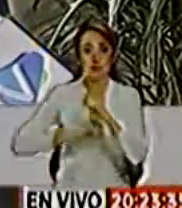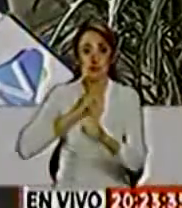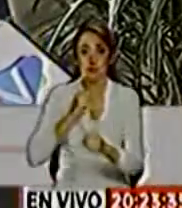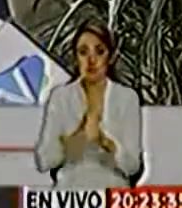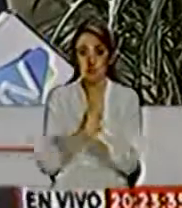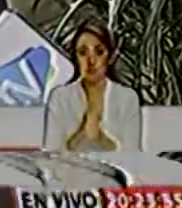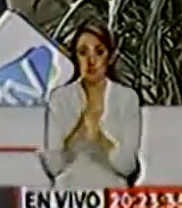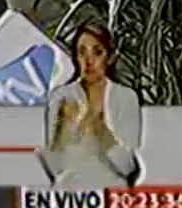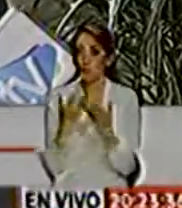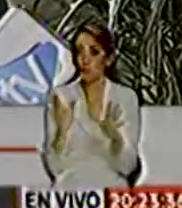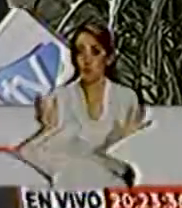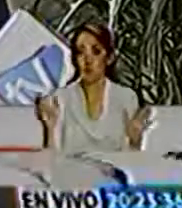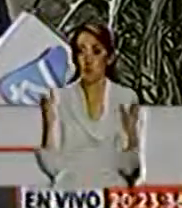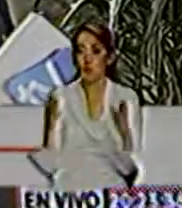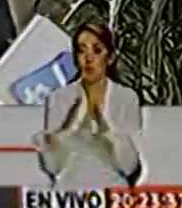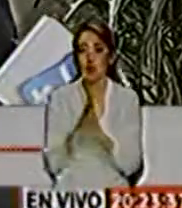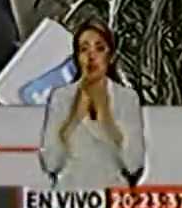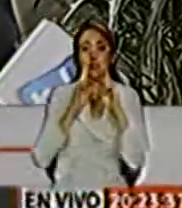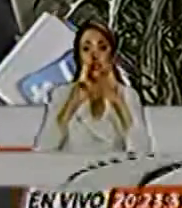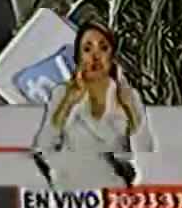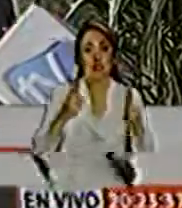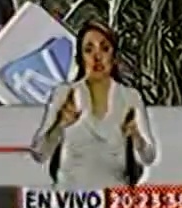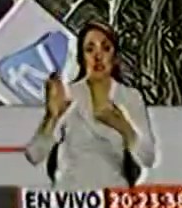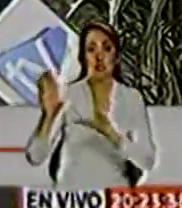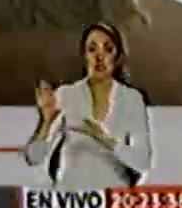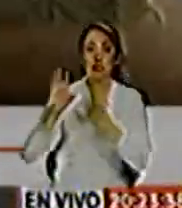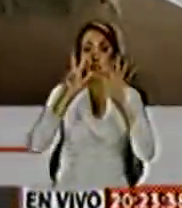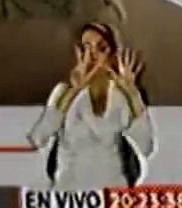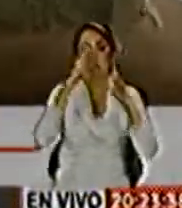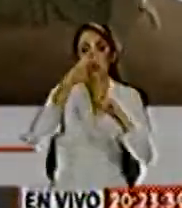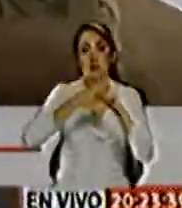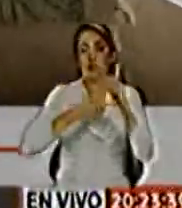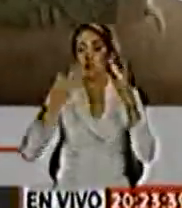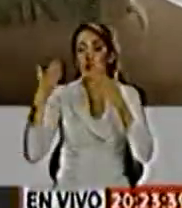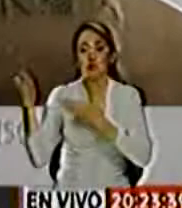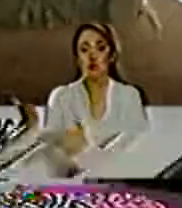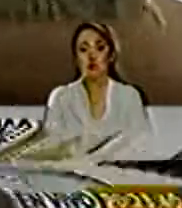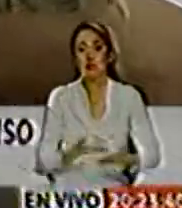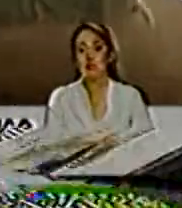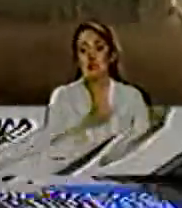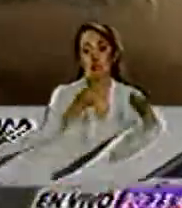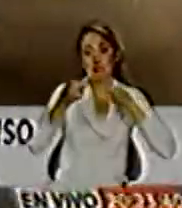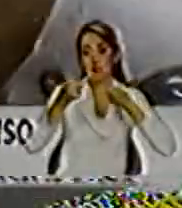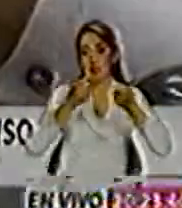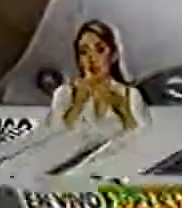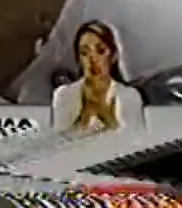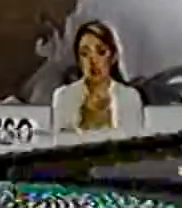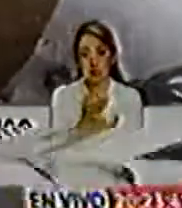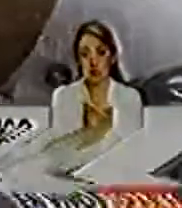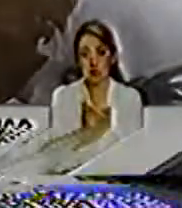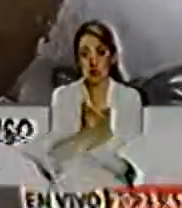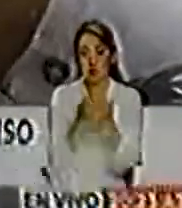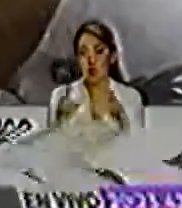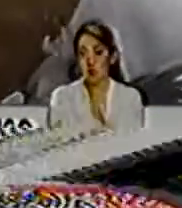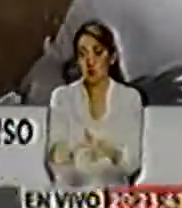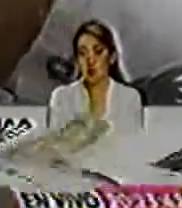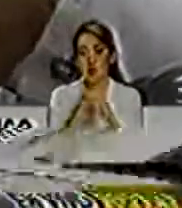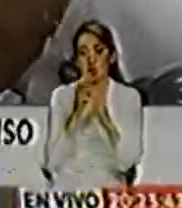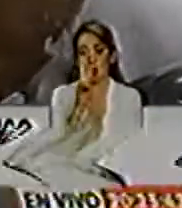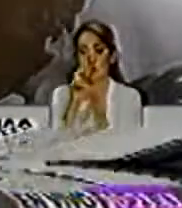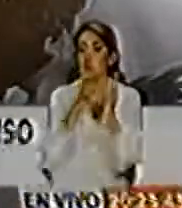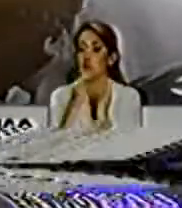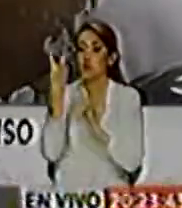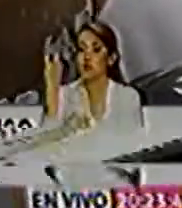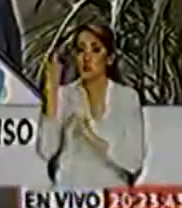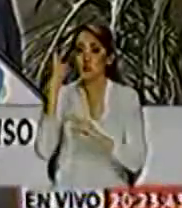no tenía balances auditados. Es una empresa ilíquida por 8 meses. Los balances y movimientos financieros de Fabrec, que fue creada en el año 2012,